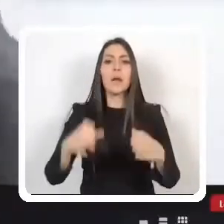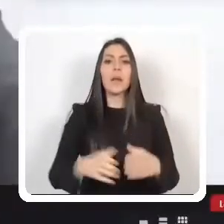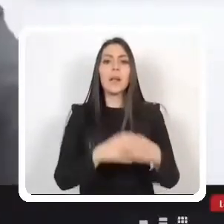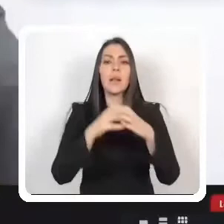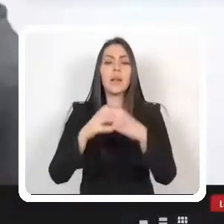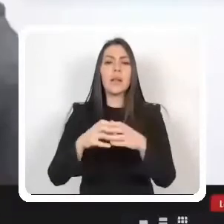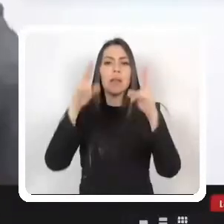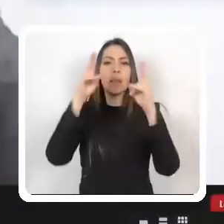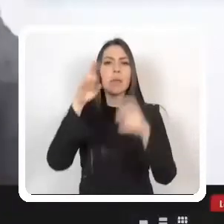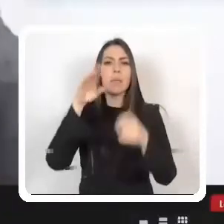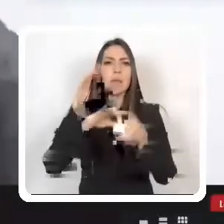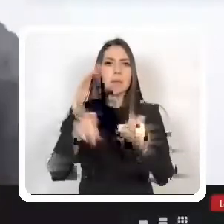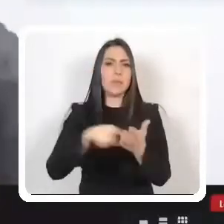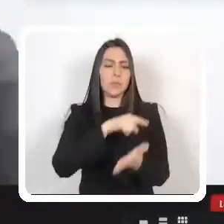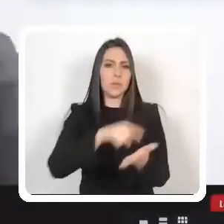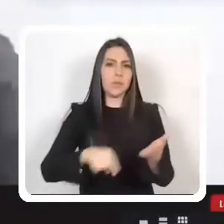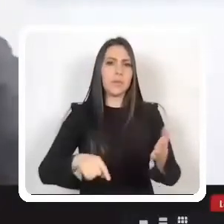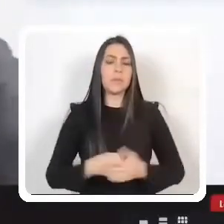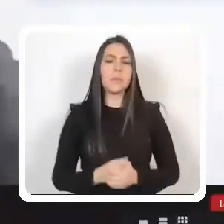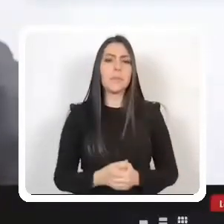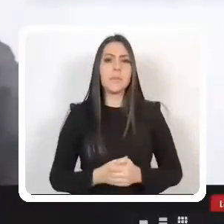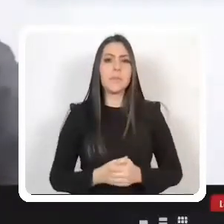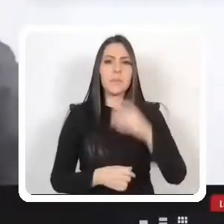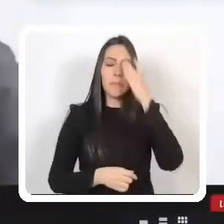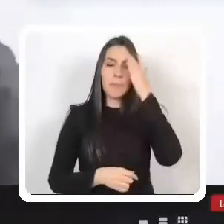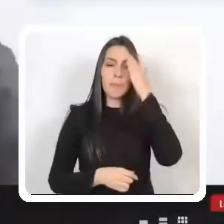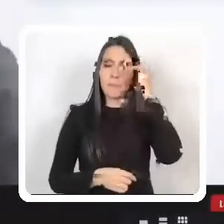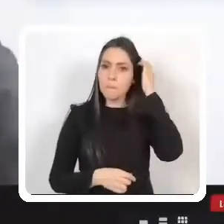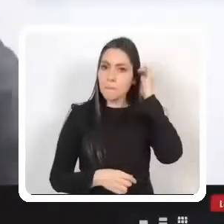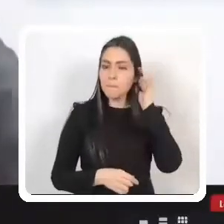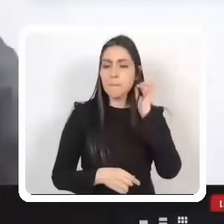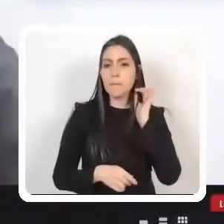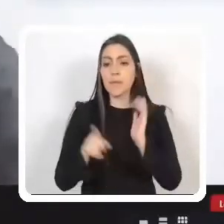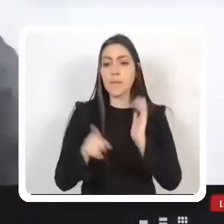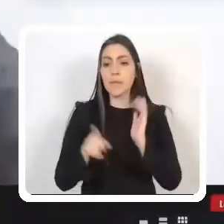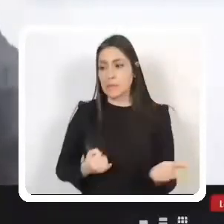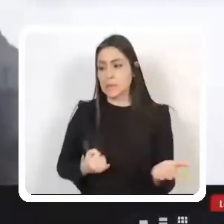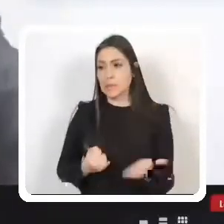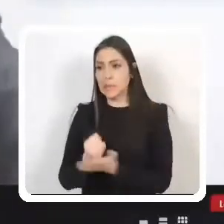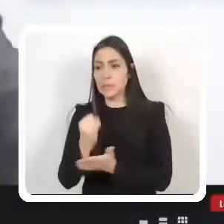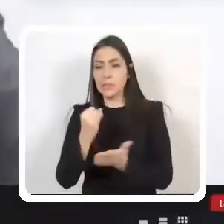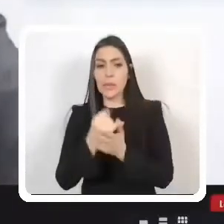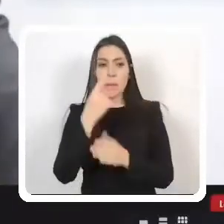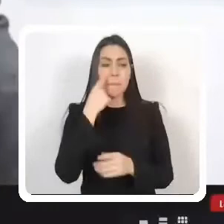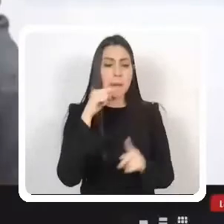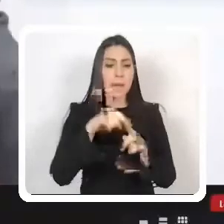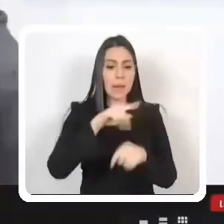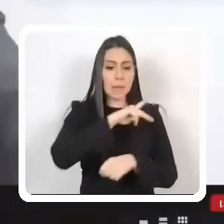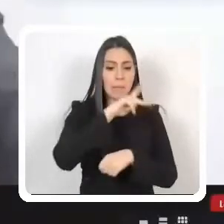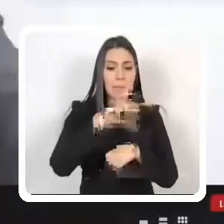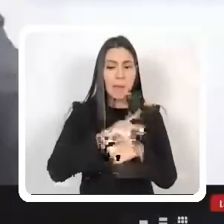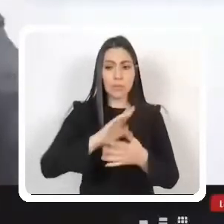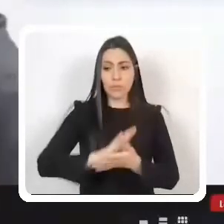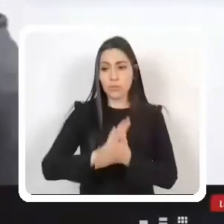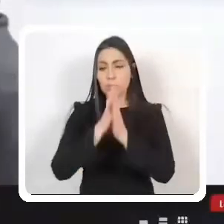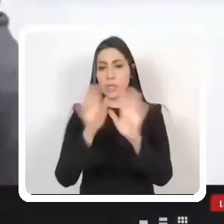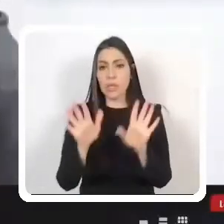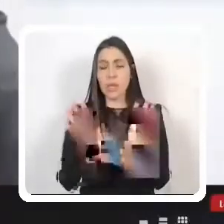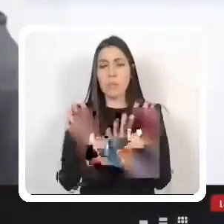Las grandes decisiones de transformación de una nación requieren de grandes actores